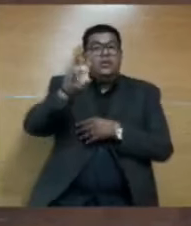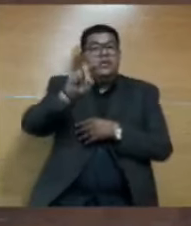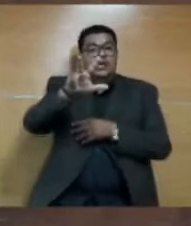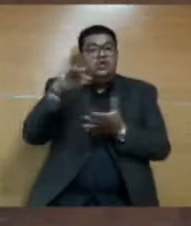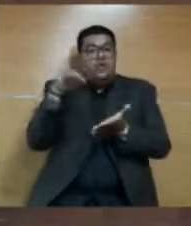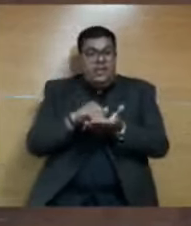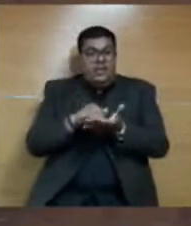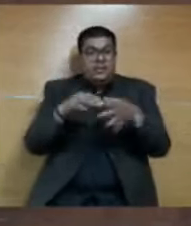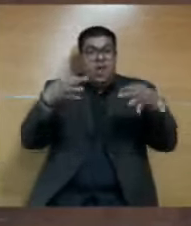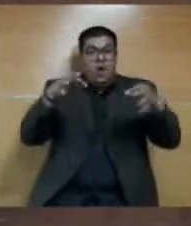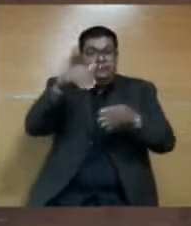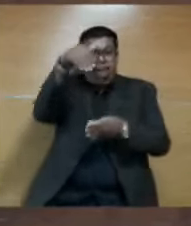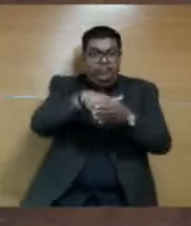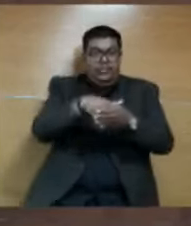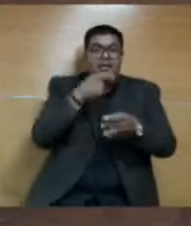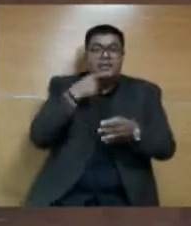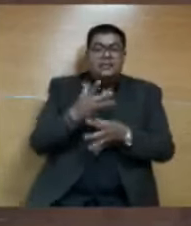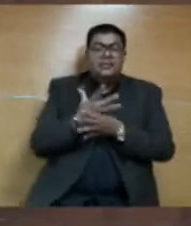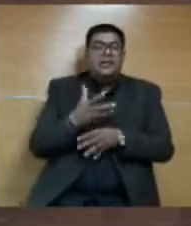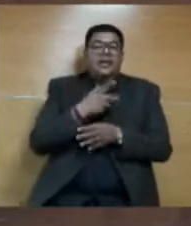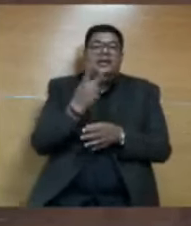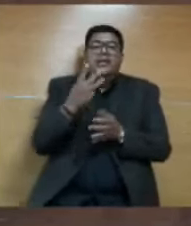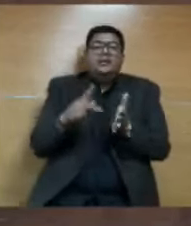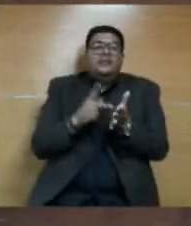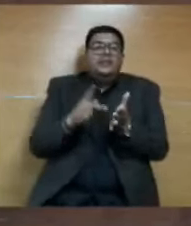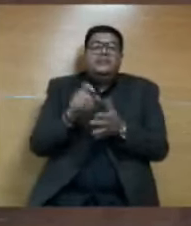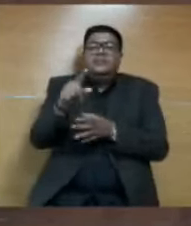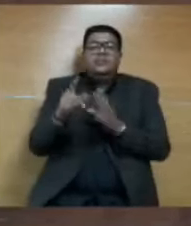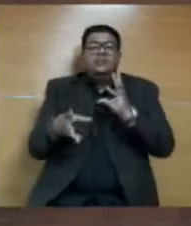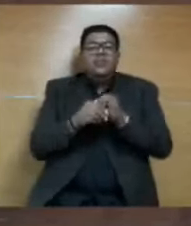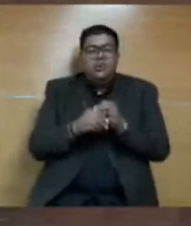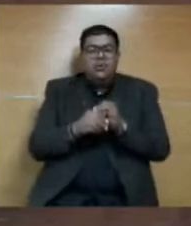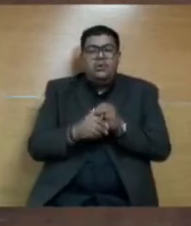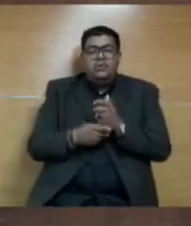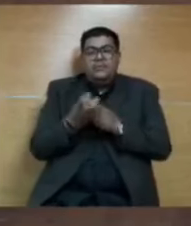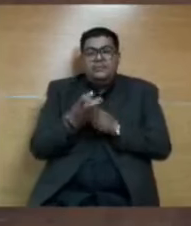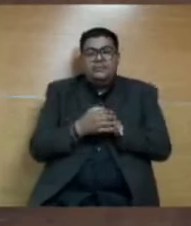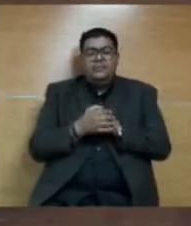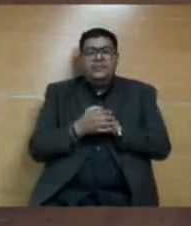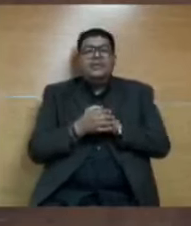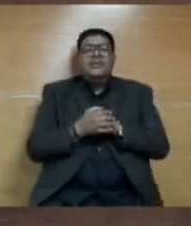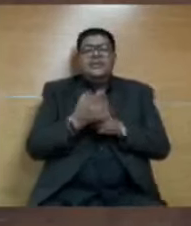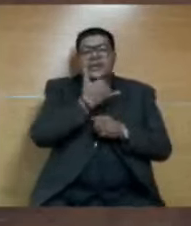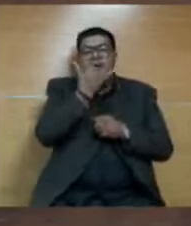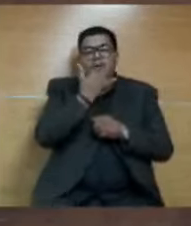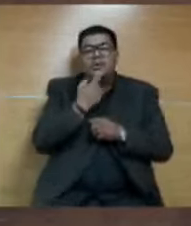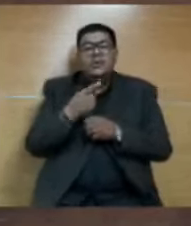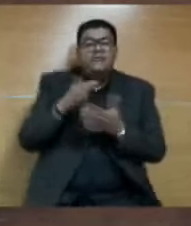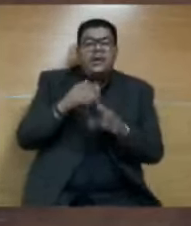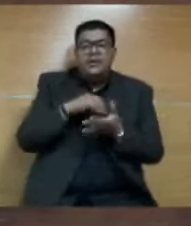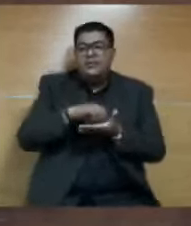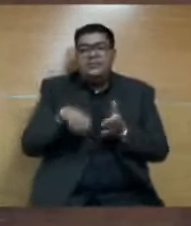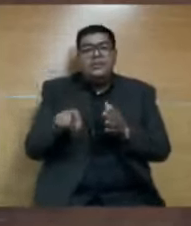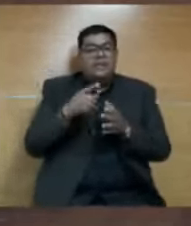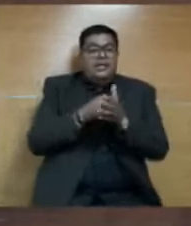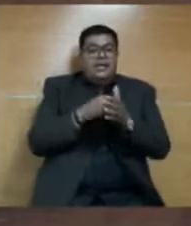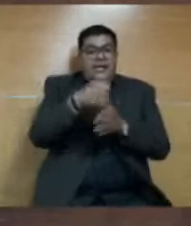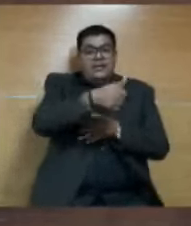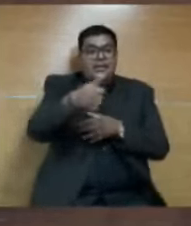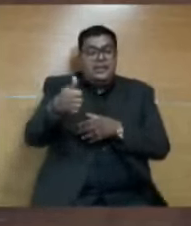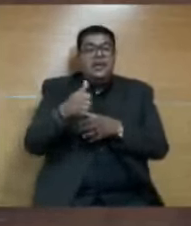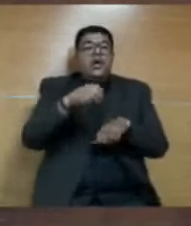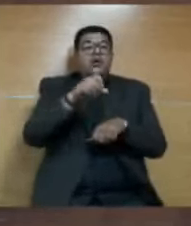boletas o votos, pues la parte actora suma 3 veces los mismos datos. Además, parte de la premisa de que a todas las casillas se les asignó